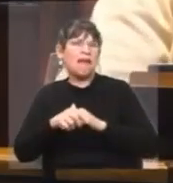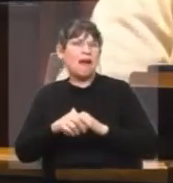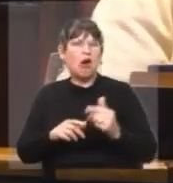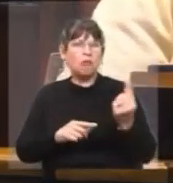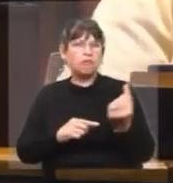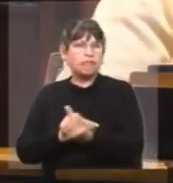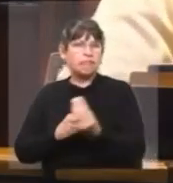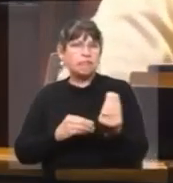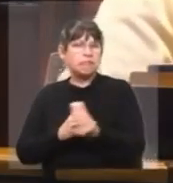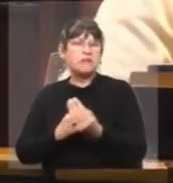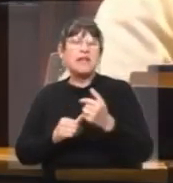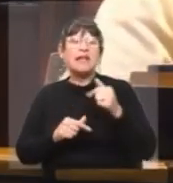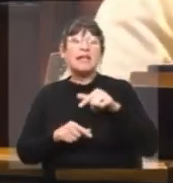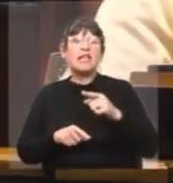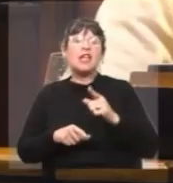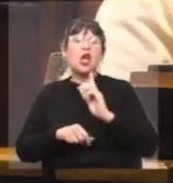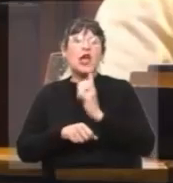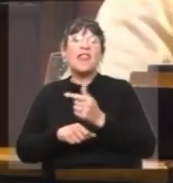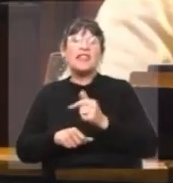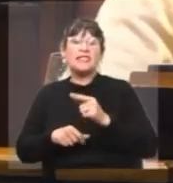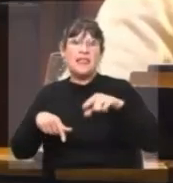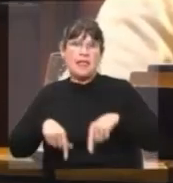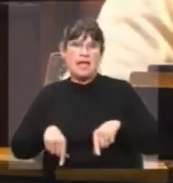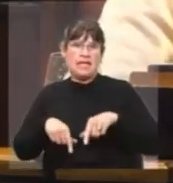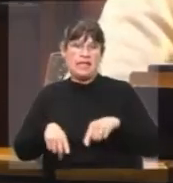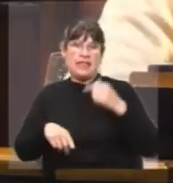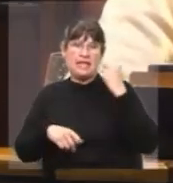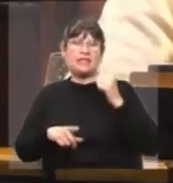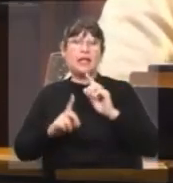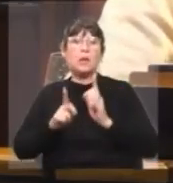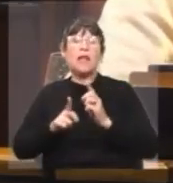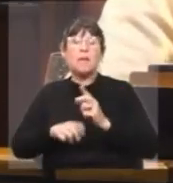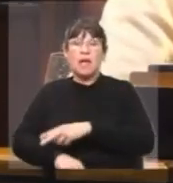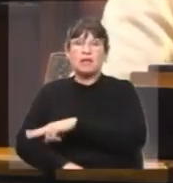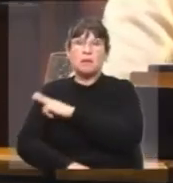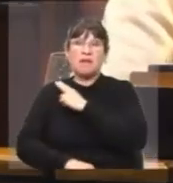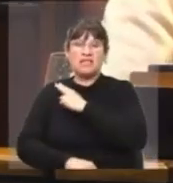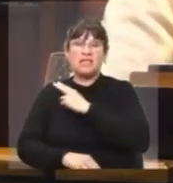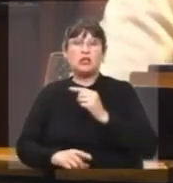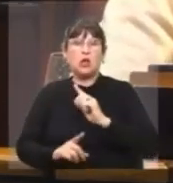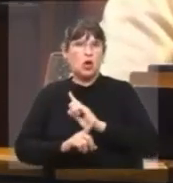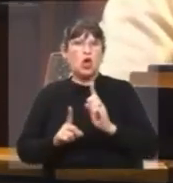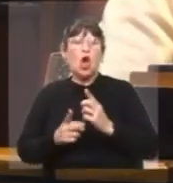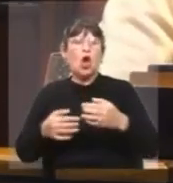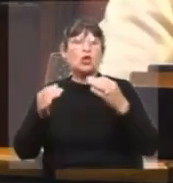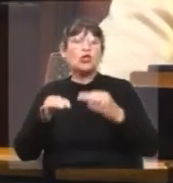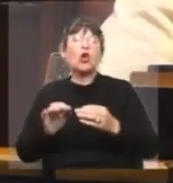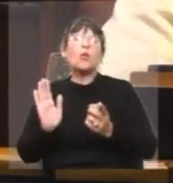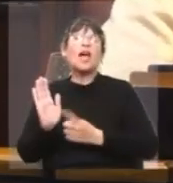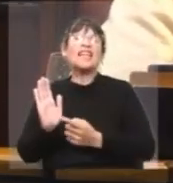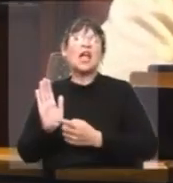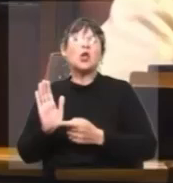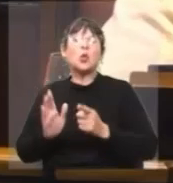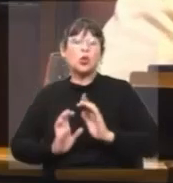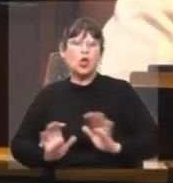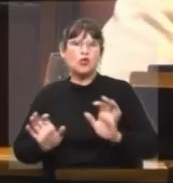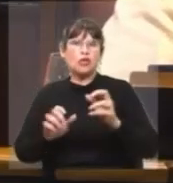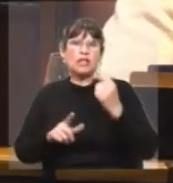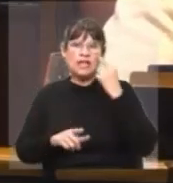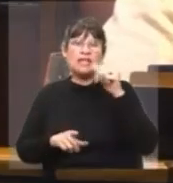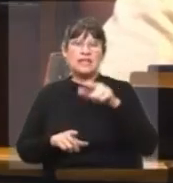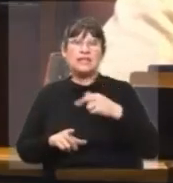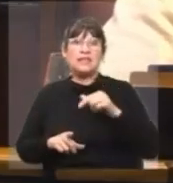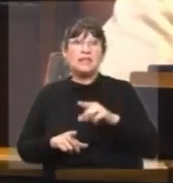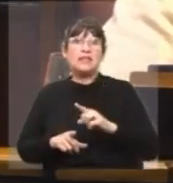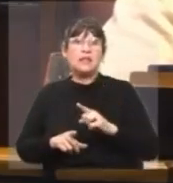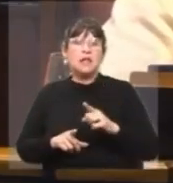del intendente lo mismo pasa con los ascensos no se cumple con el estatuto del funcionario cara funcional se reduce